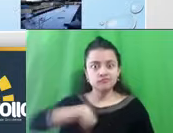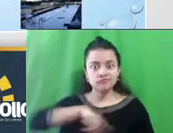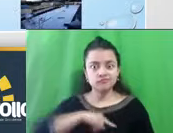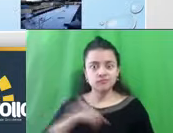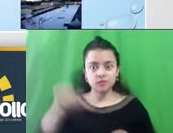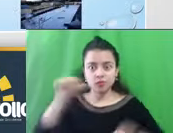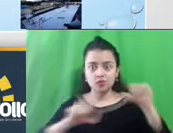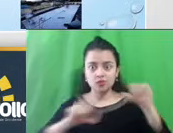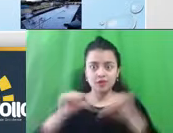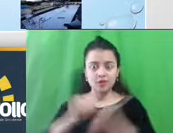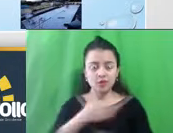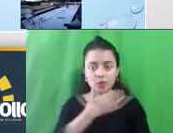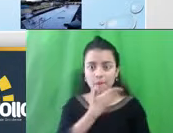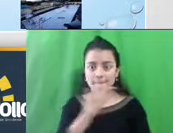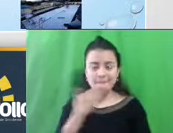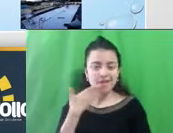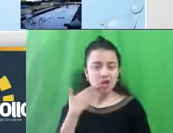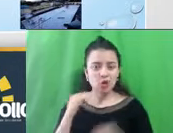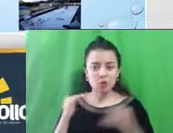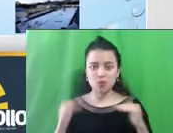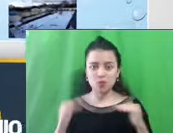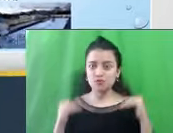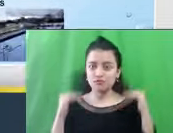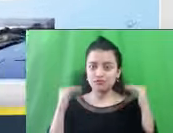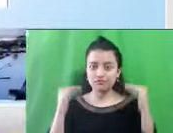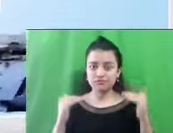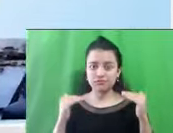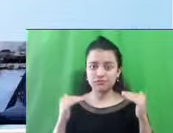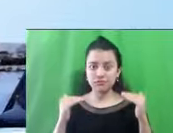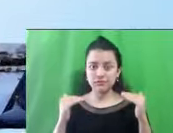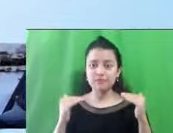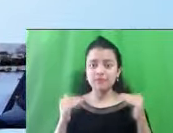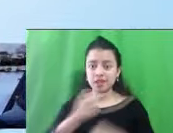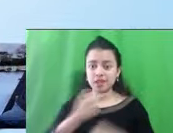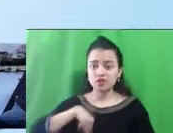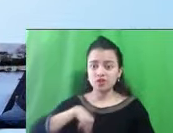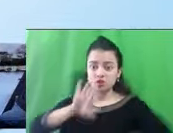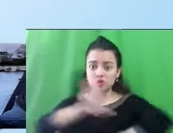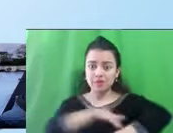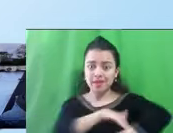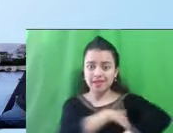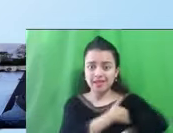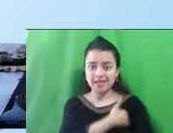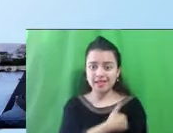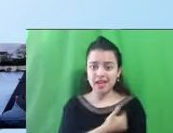en el sector, y nos presentamos para ser calificados ante el ministerio y obtuvimos una puntuación de